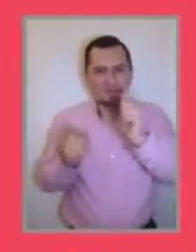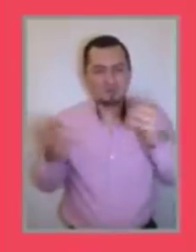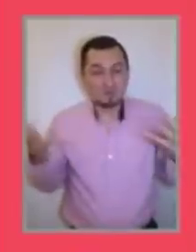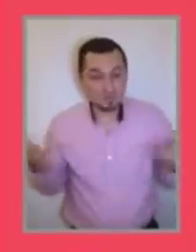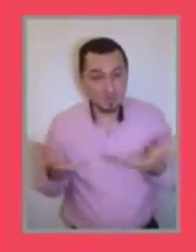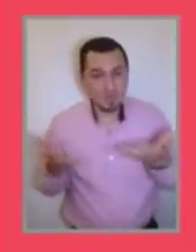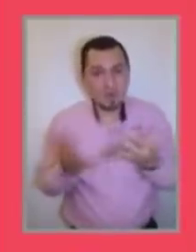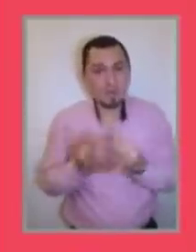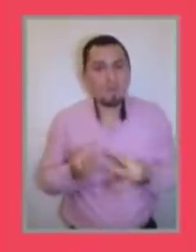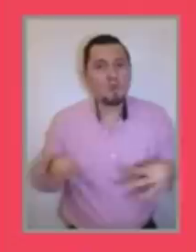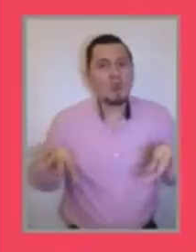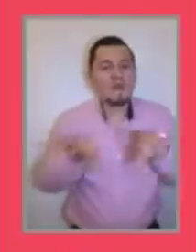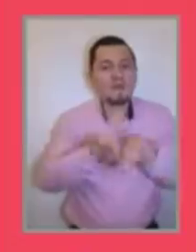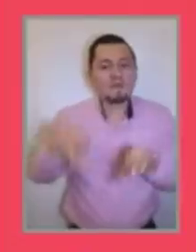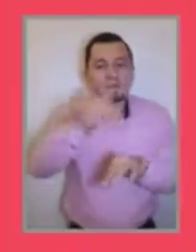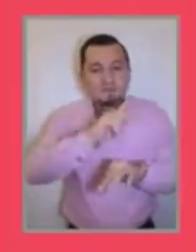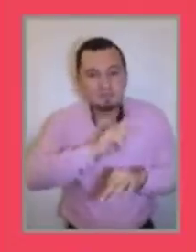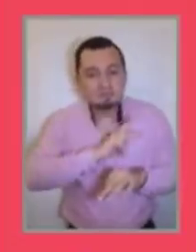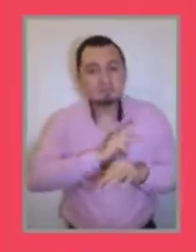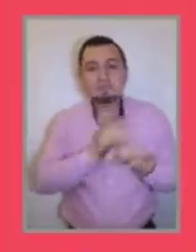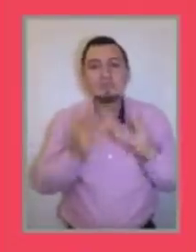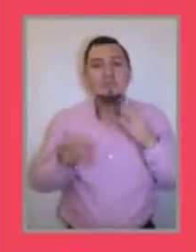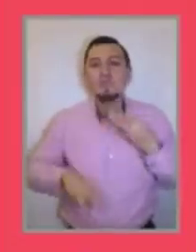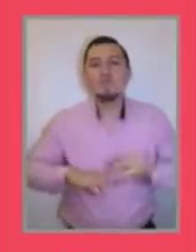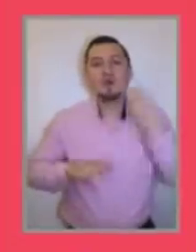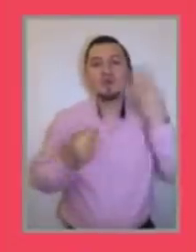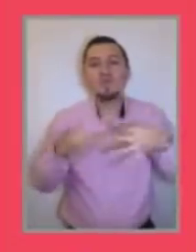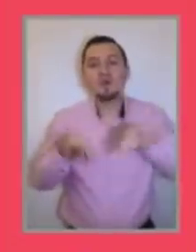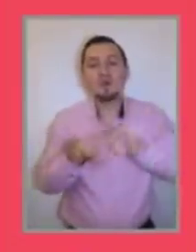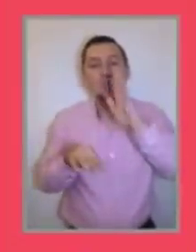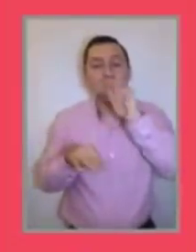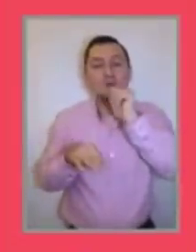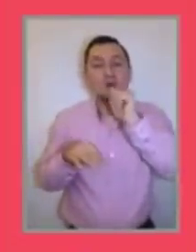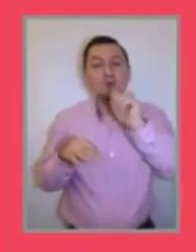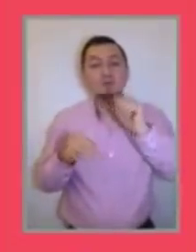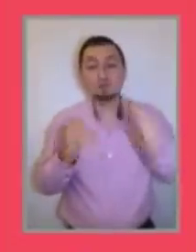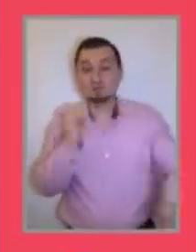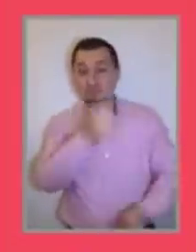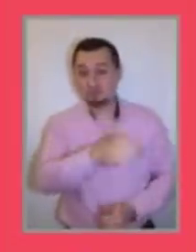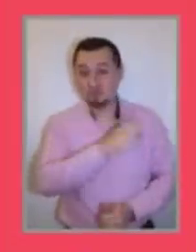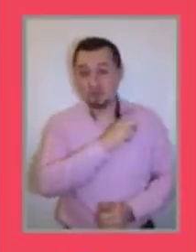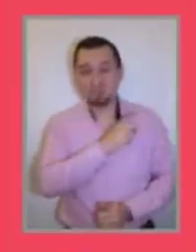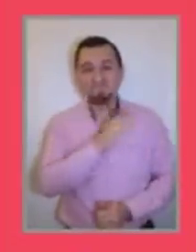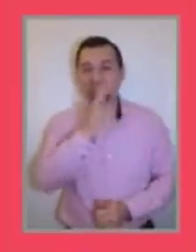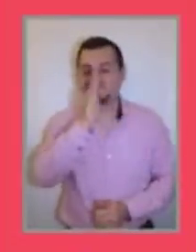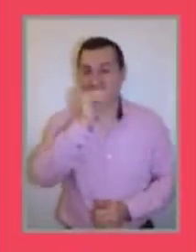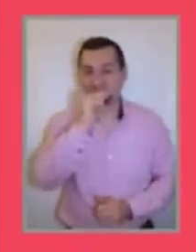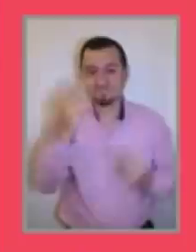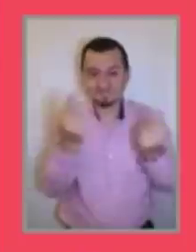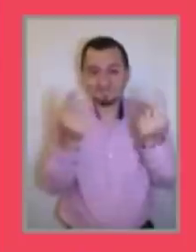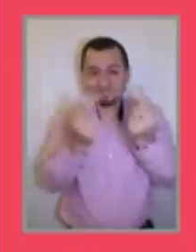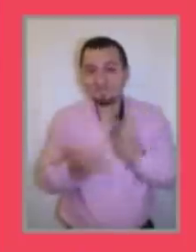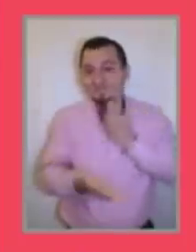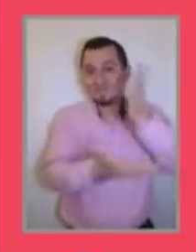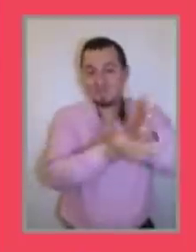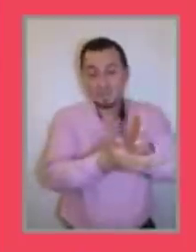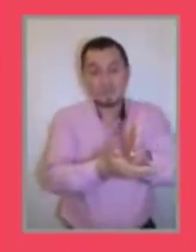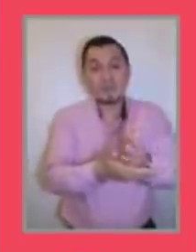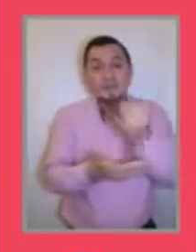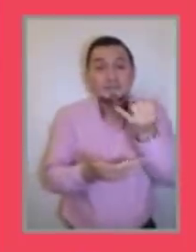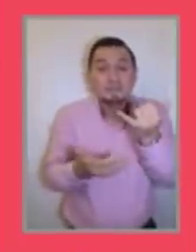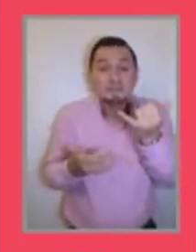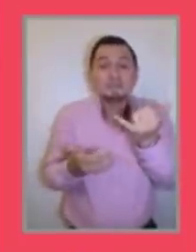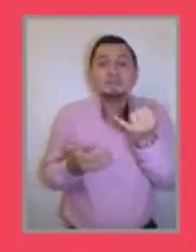las que tanto hemos hablado, que son indispensables para la nueva economía basada en el conocimiento. Y se incrementa, por